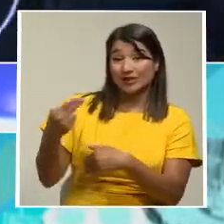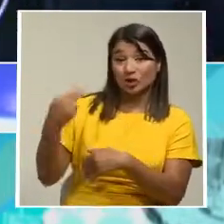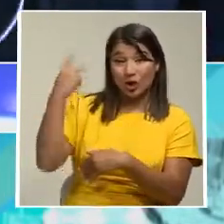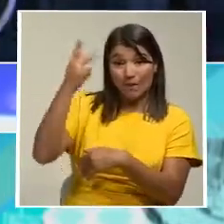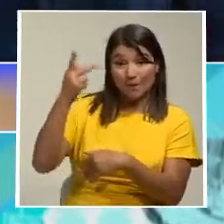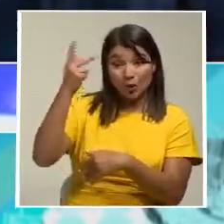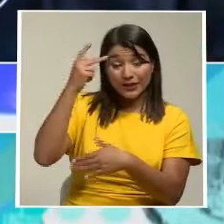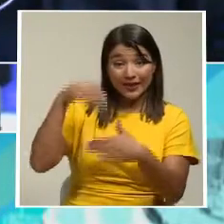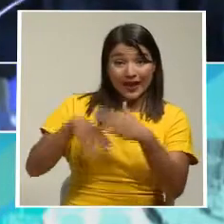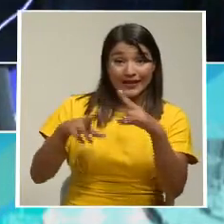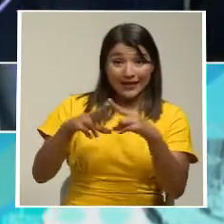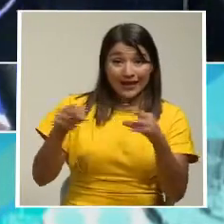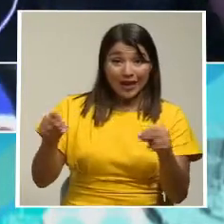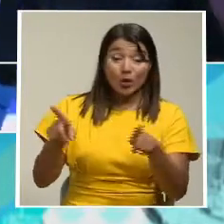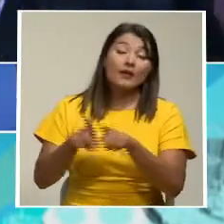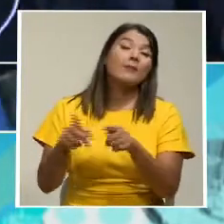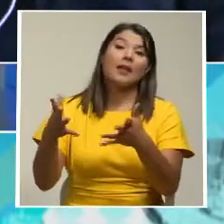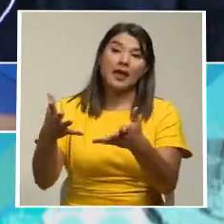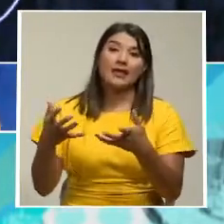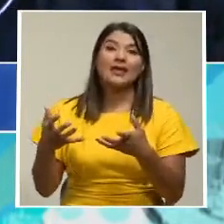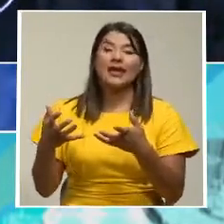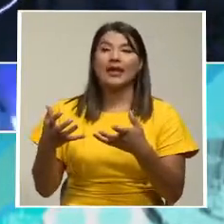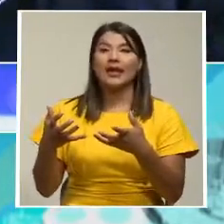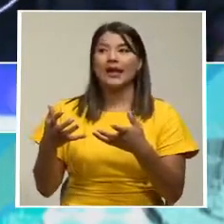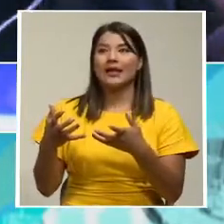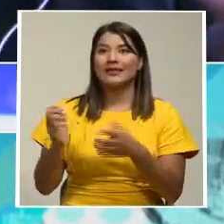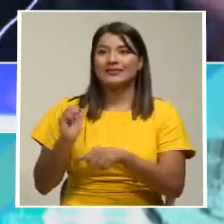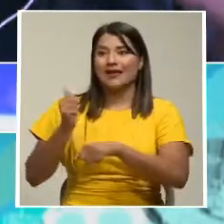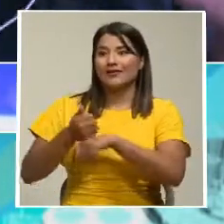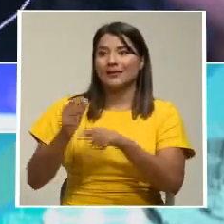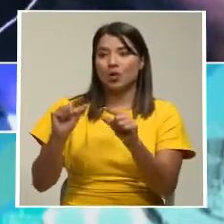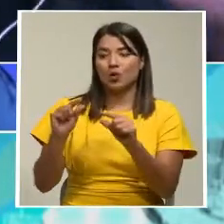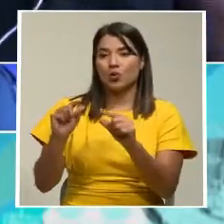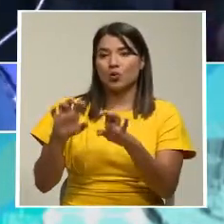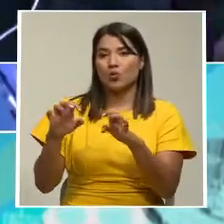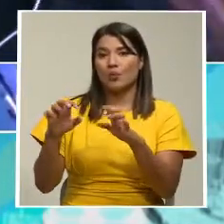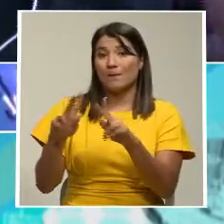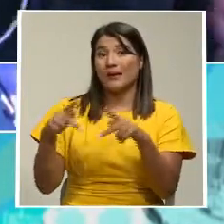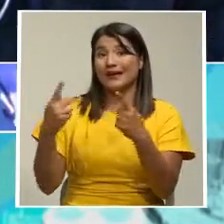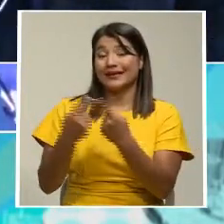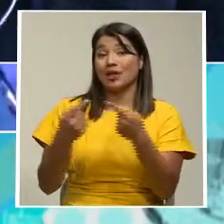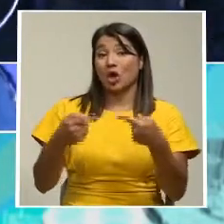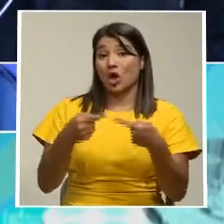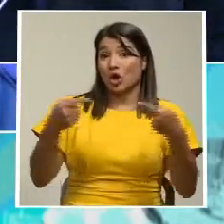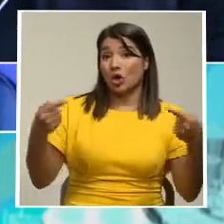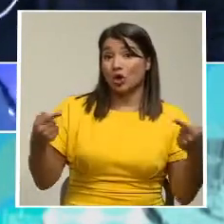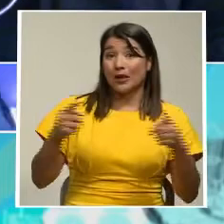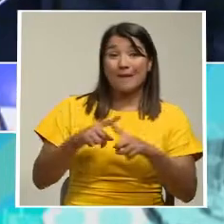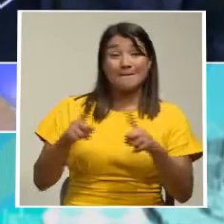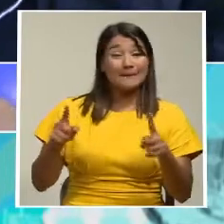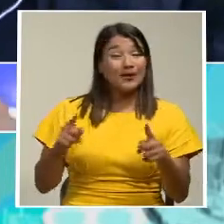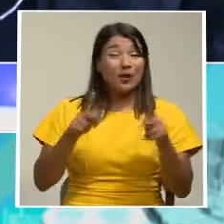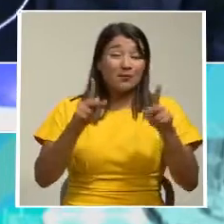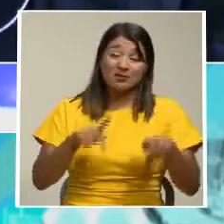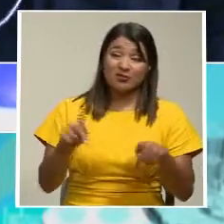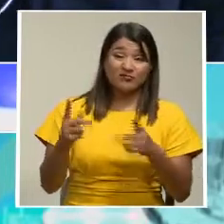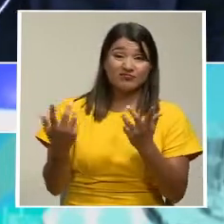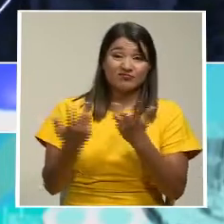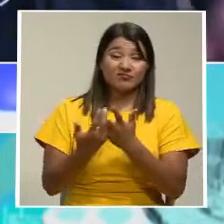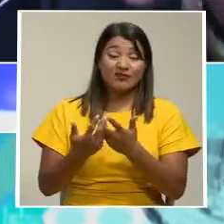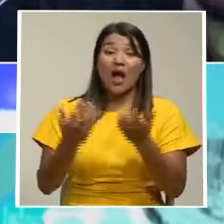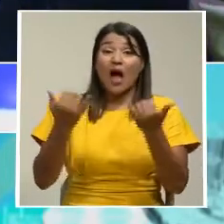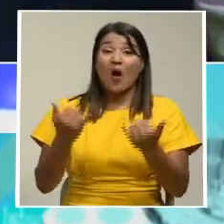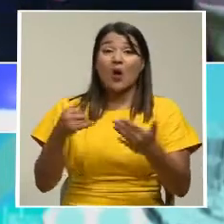también se quieren montar en este barco opositor cuando tienen poca simpatía frente a la población. Ahora lo que está